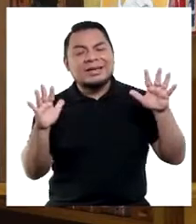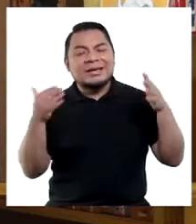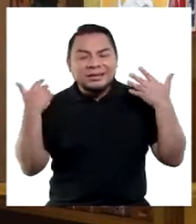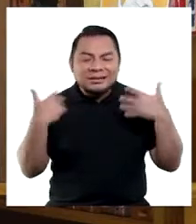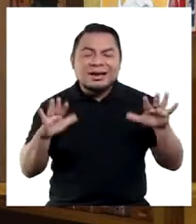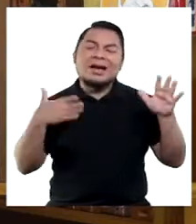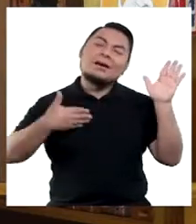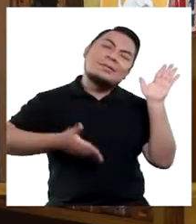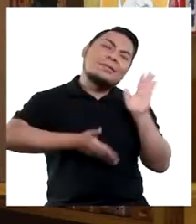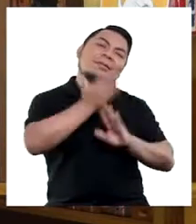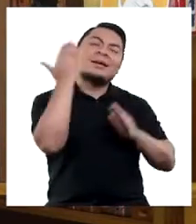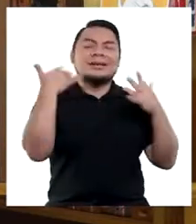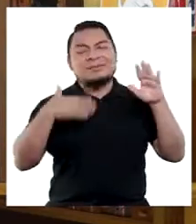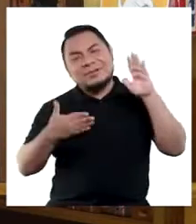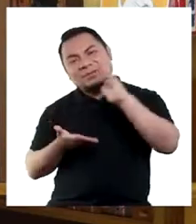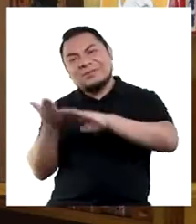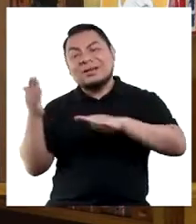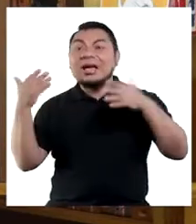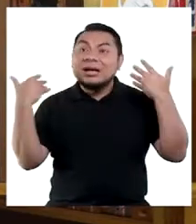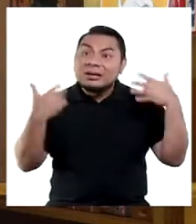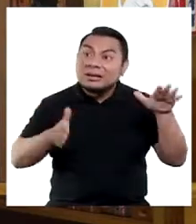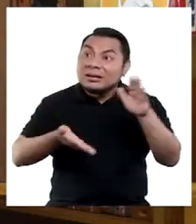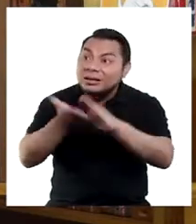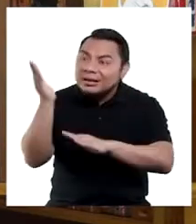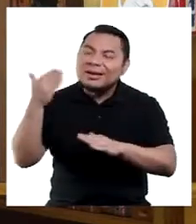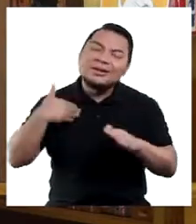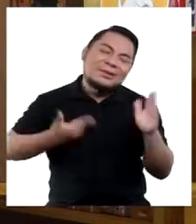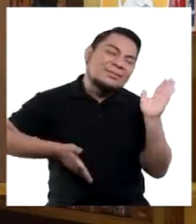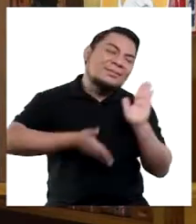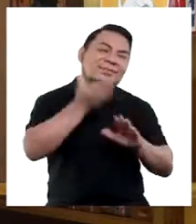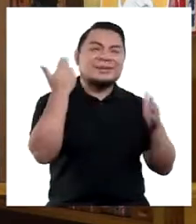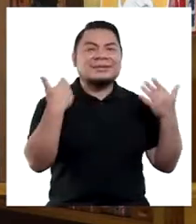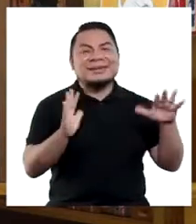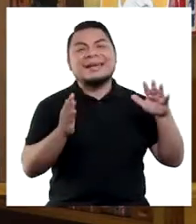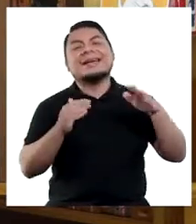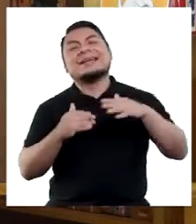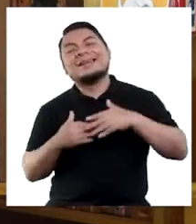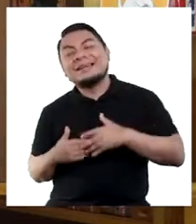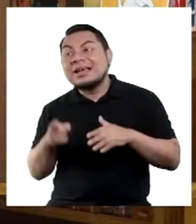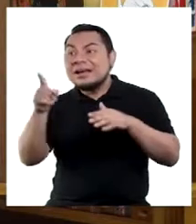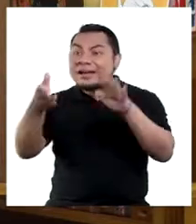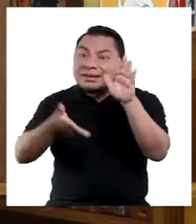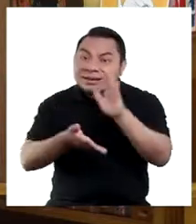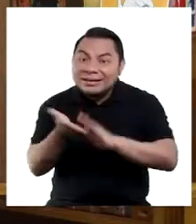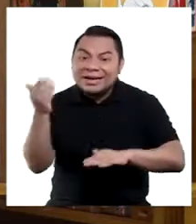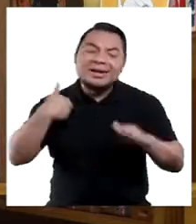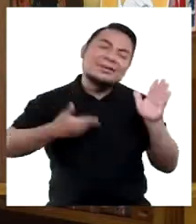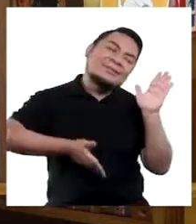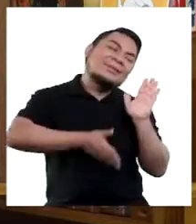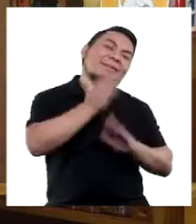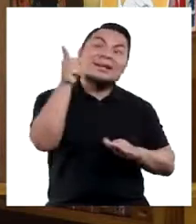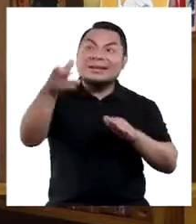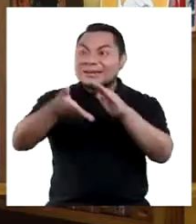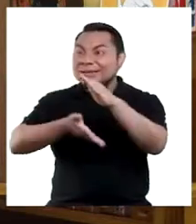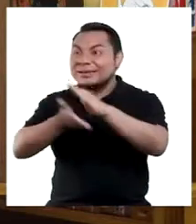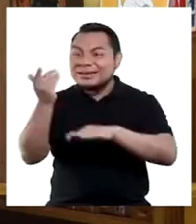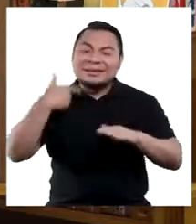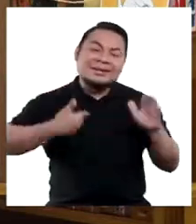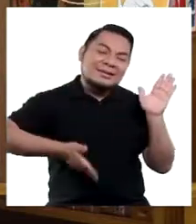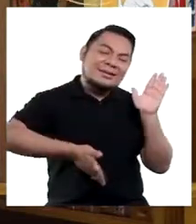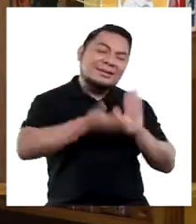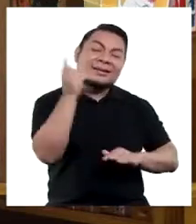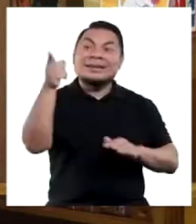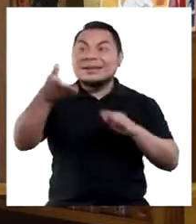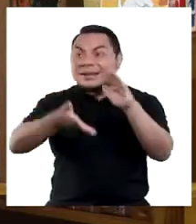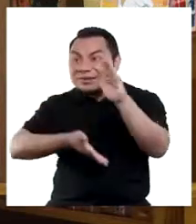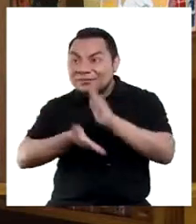ya se va ya me voy ya se va ya me voy ya se va ya me voy